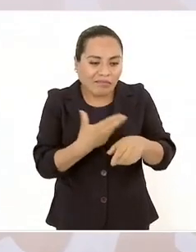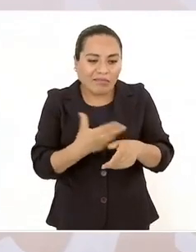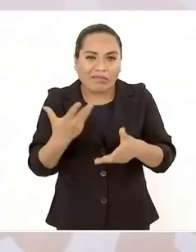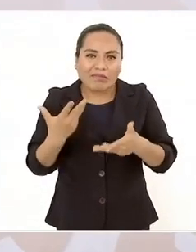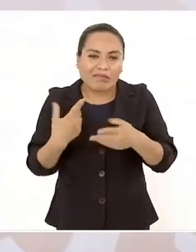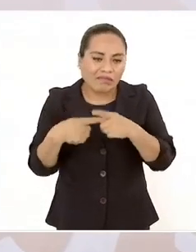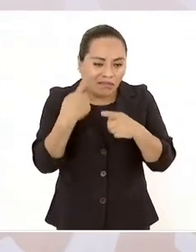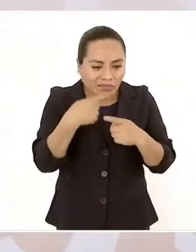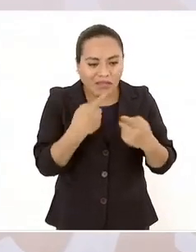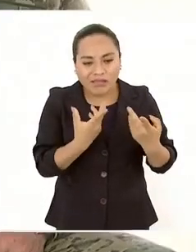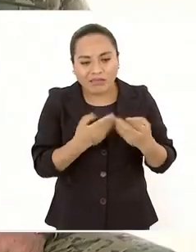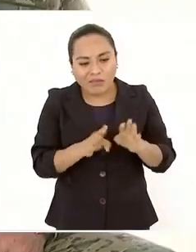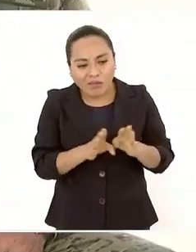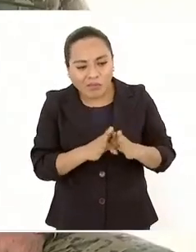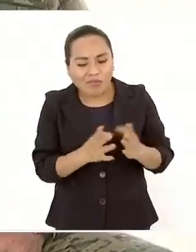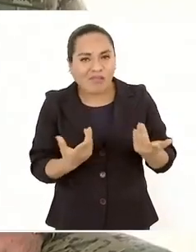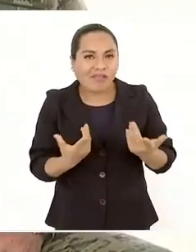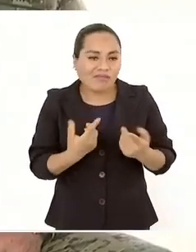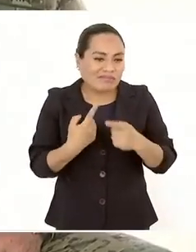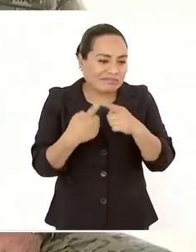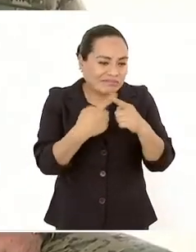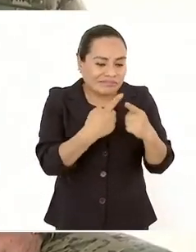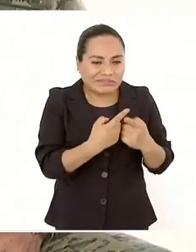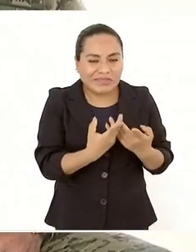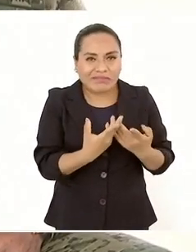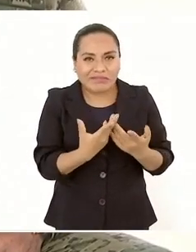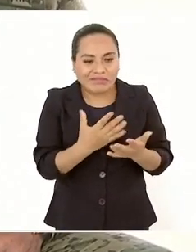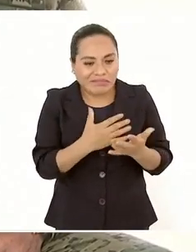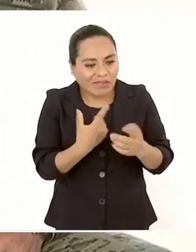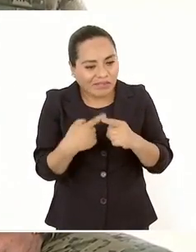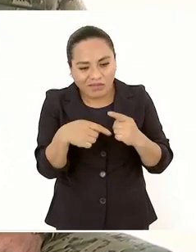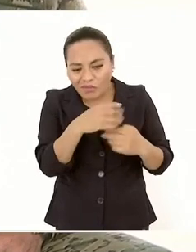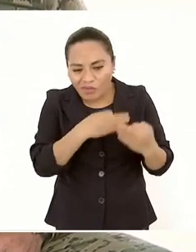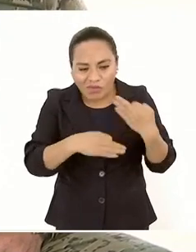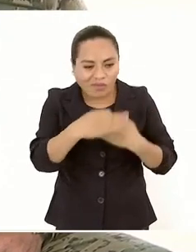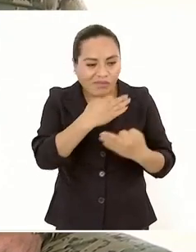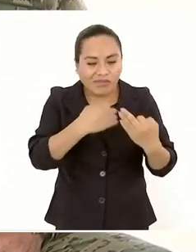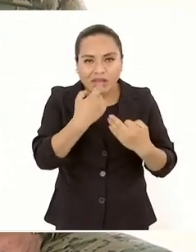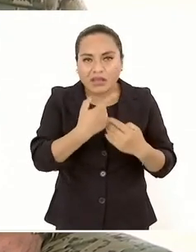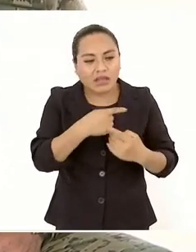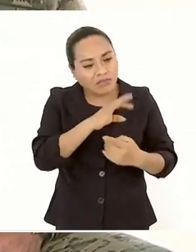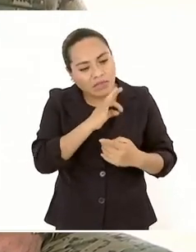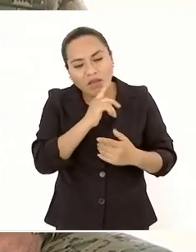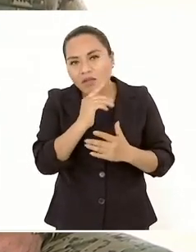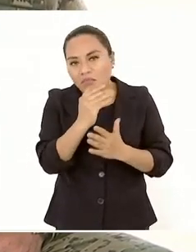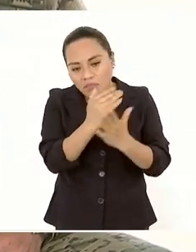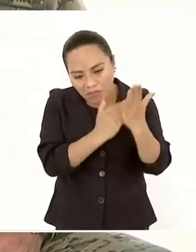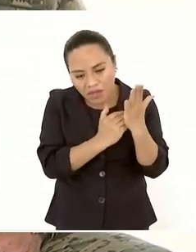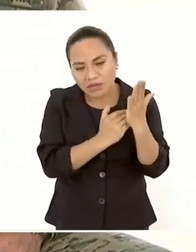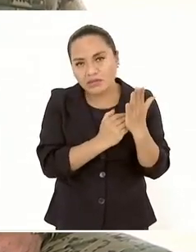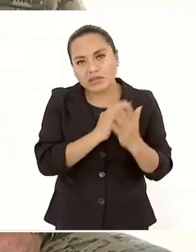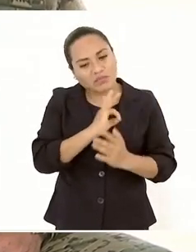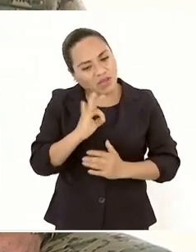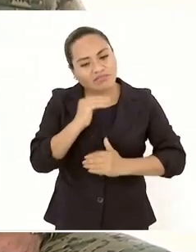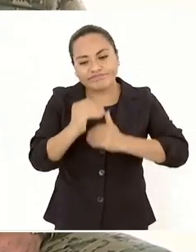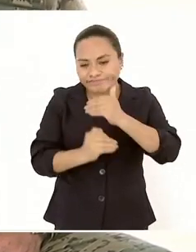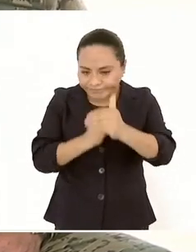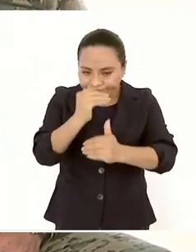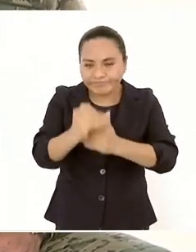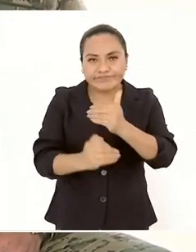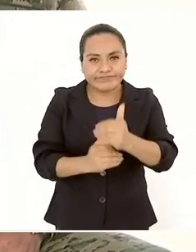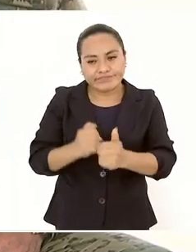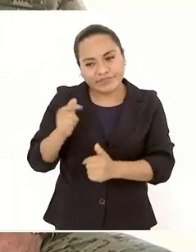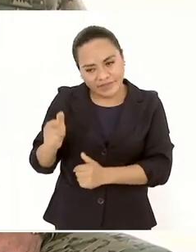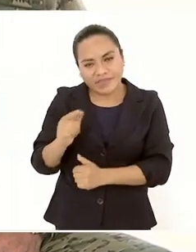innecesarios o lo que estorba para que podamos avanzar. Él va a